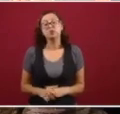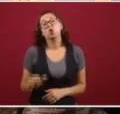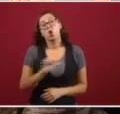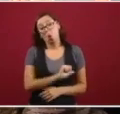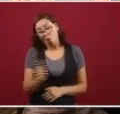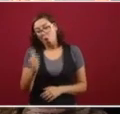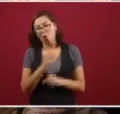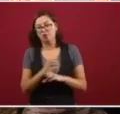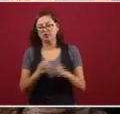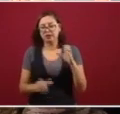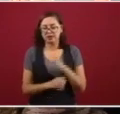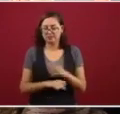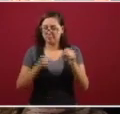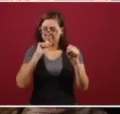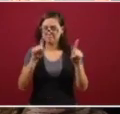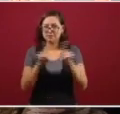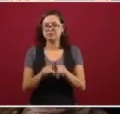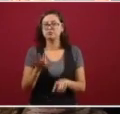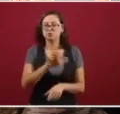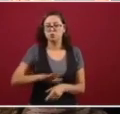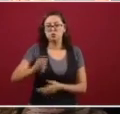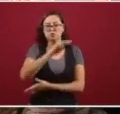cosa para Navojoa.